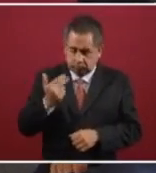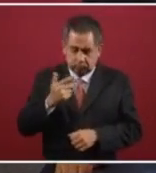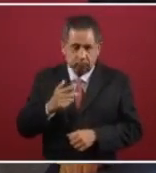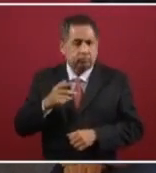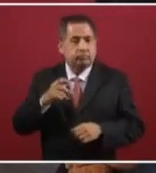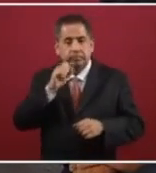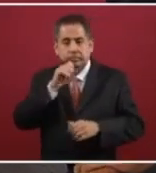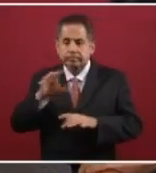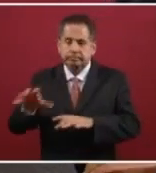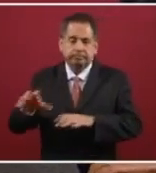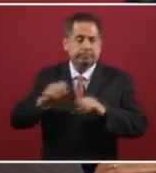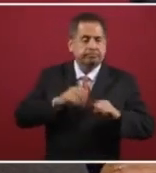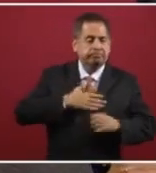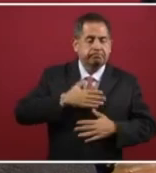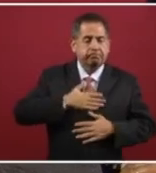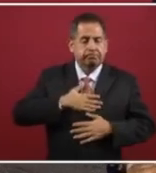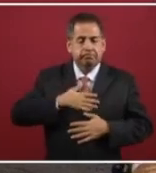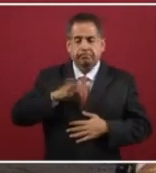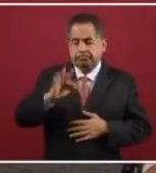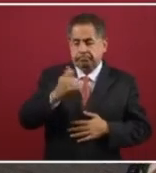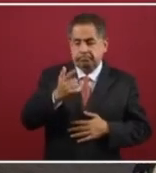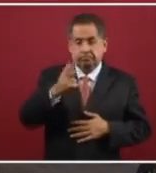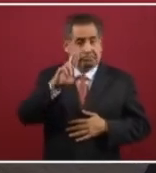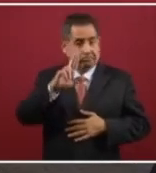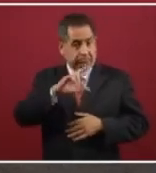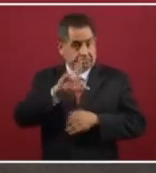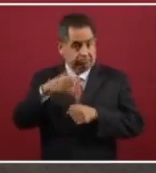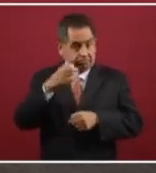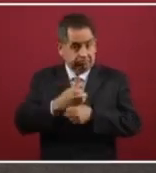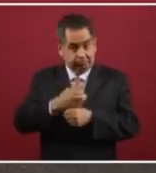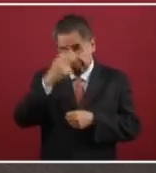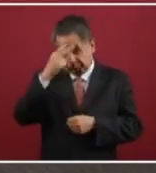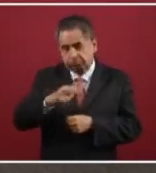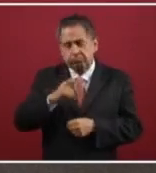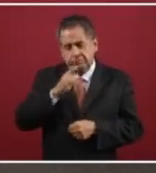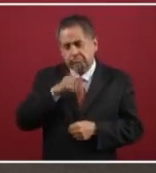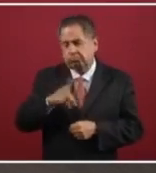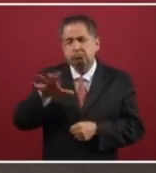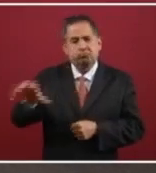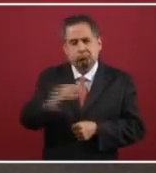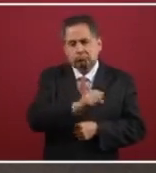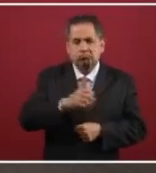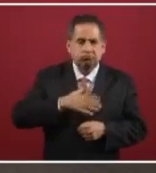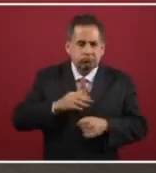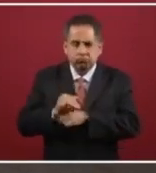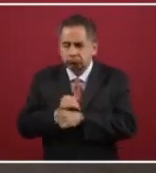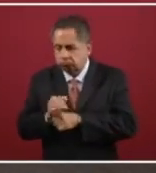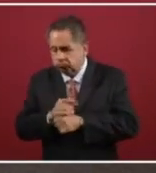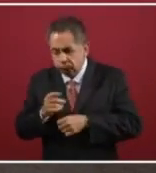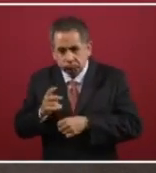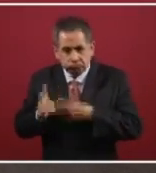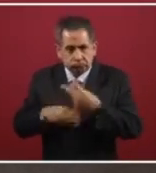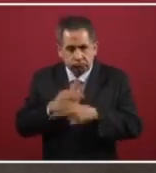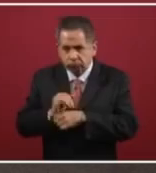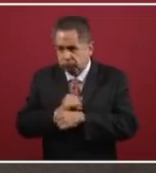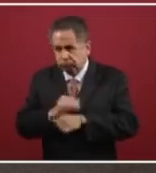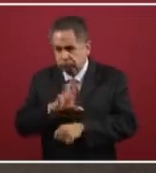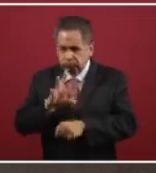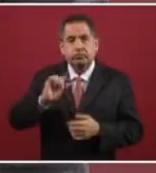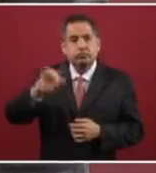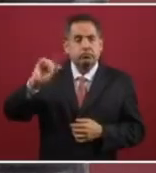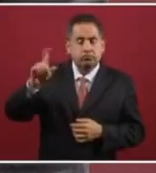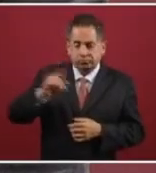asunto, este lamentable hecho, y que se lleve a cabo una investigación a